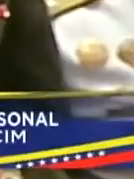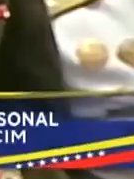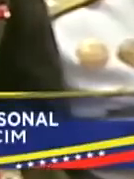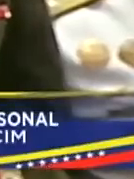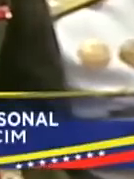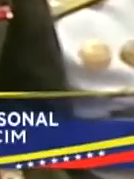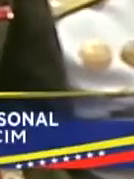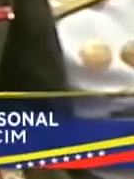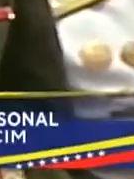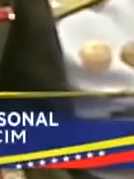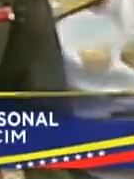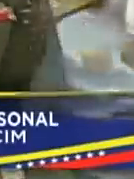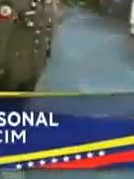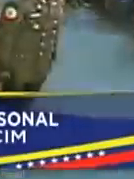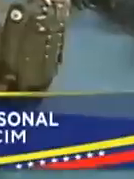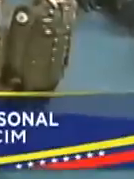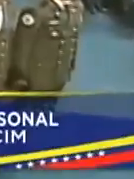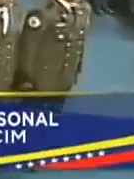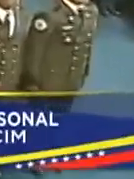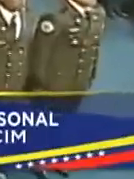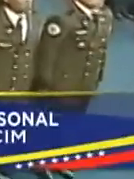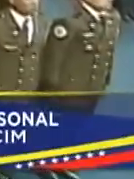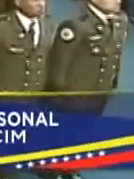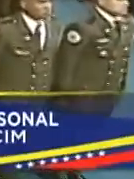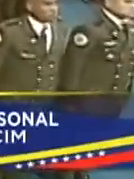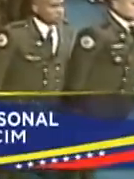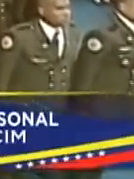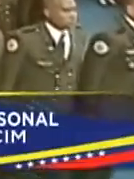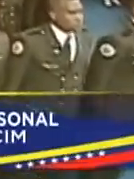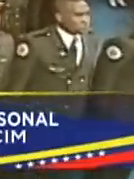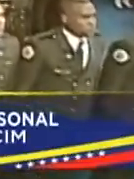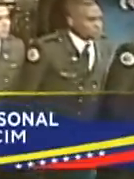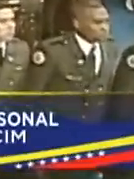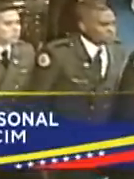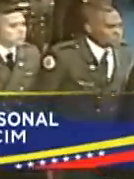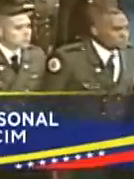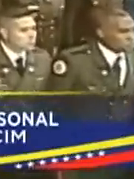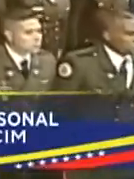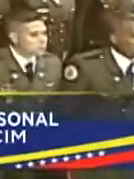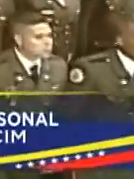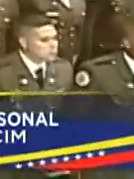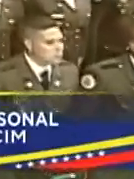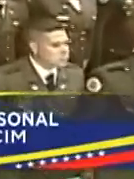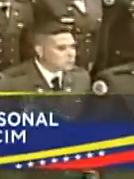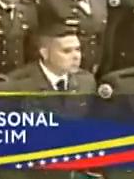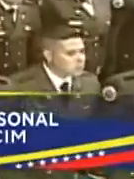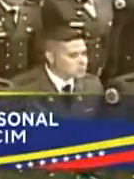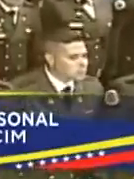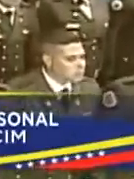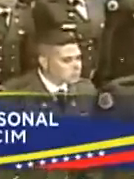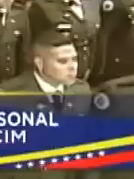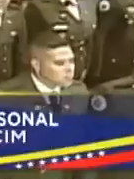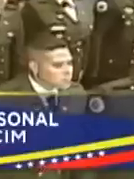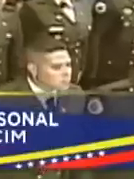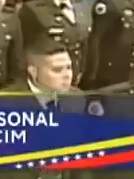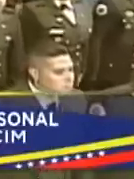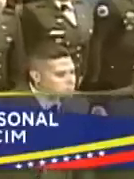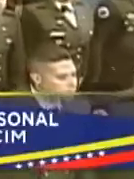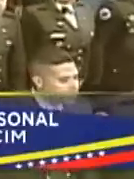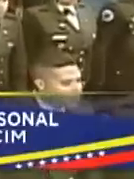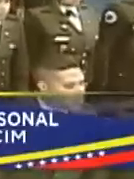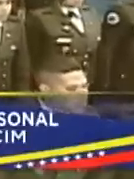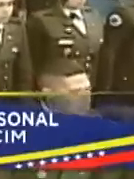la calidad profesional, la entrega, el sacrificio, la capacidad de trabajo